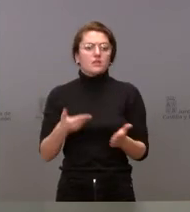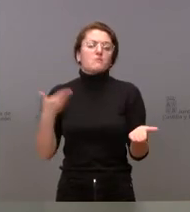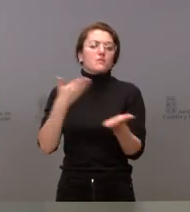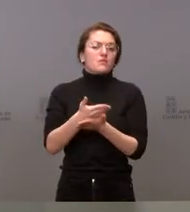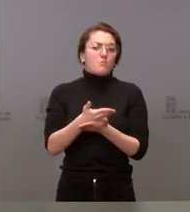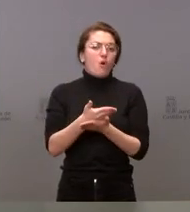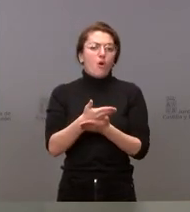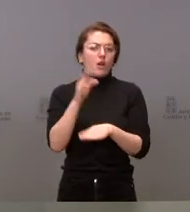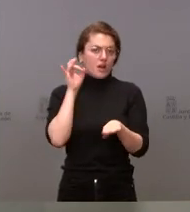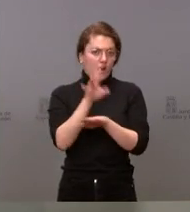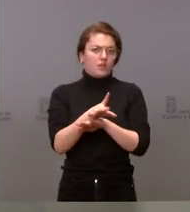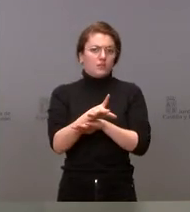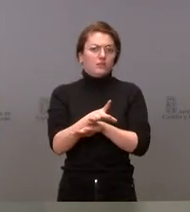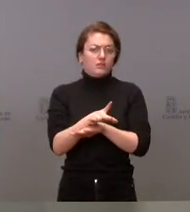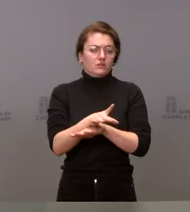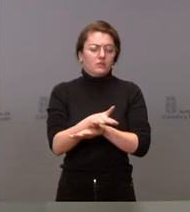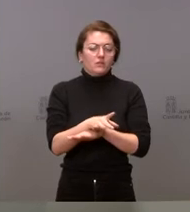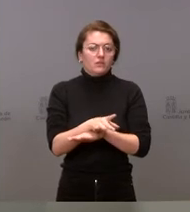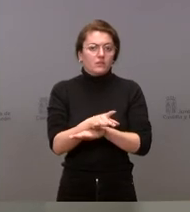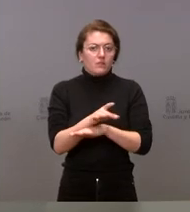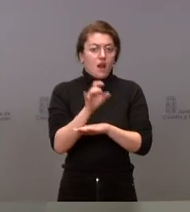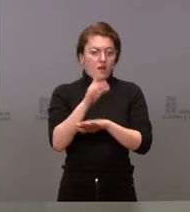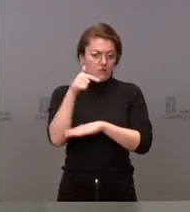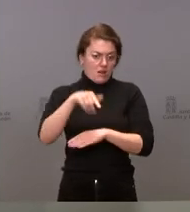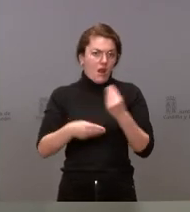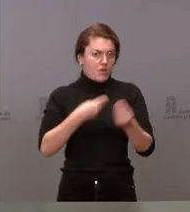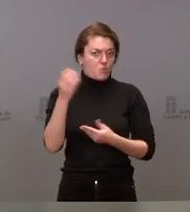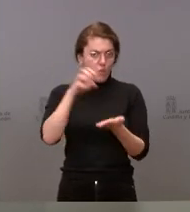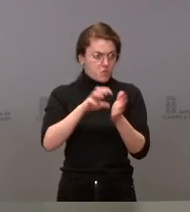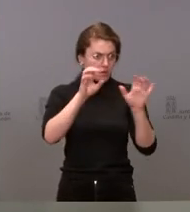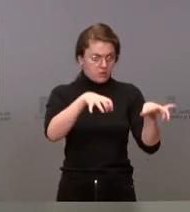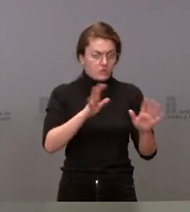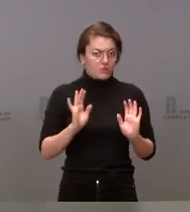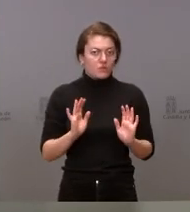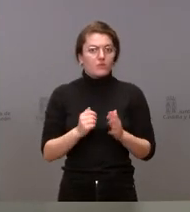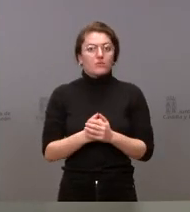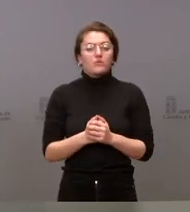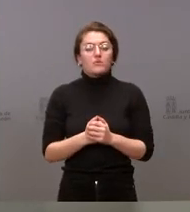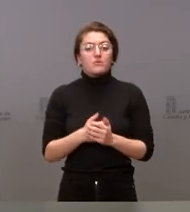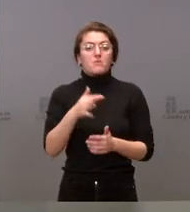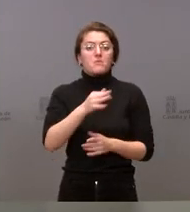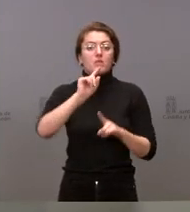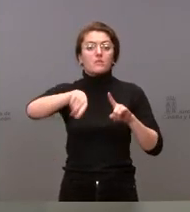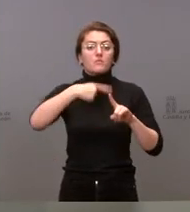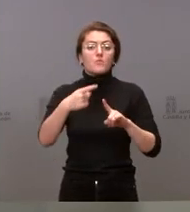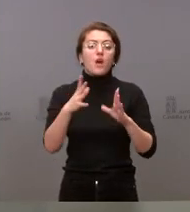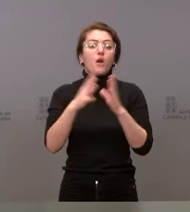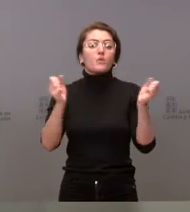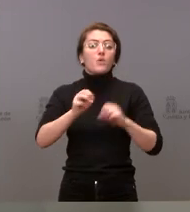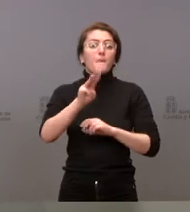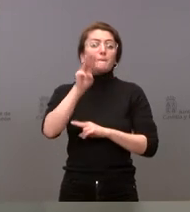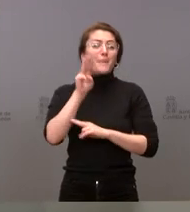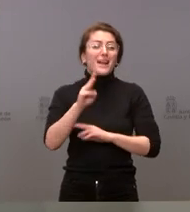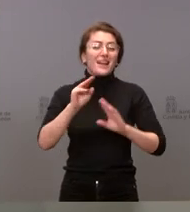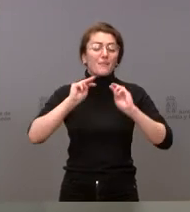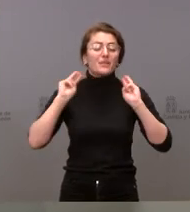momento creo que hicimos nota de prensa desde la junta de castilla y léon luego un acuerdo parlamentario de las cortes de castilla y de forma de proposición no de